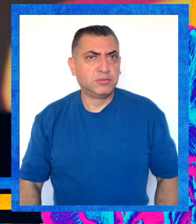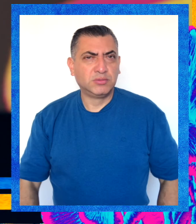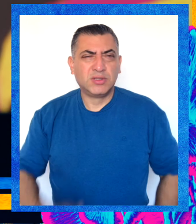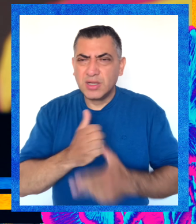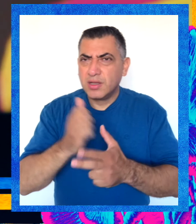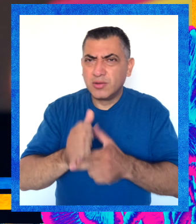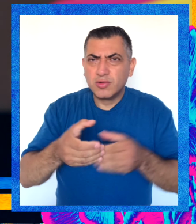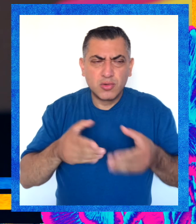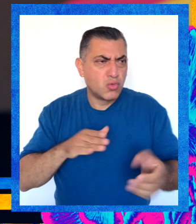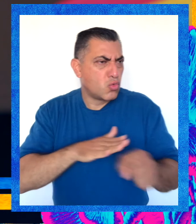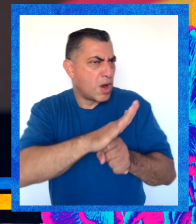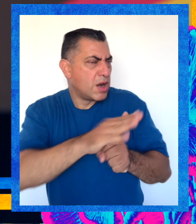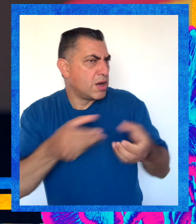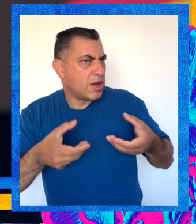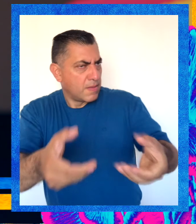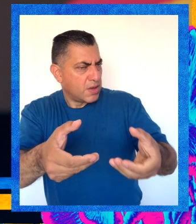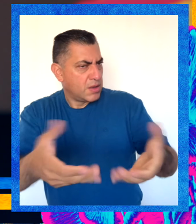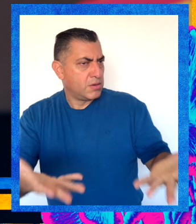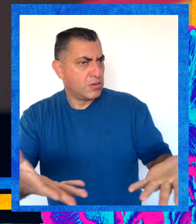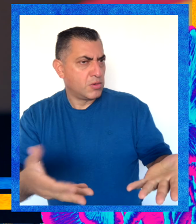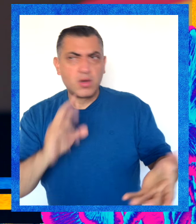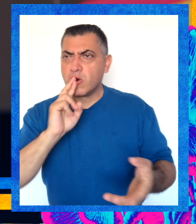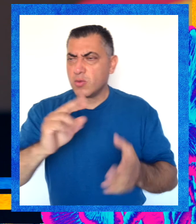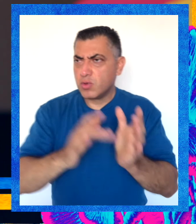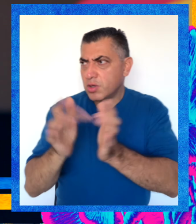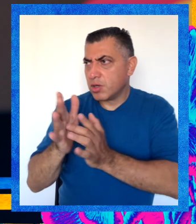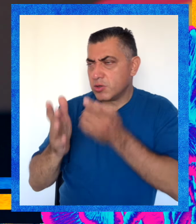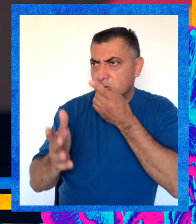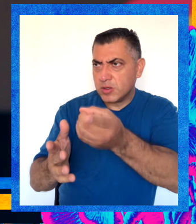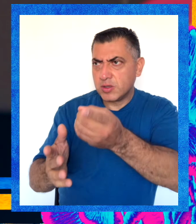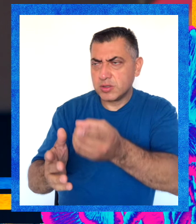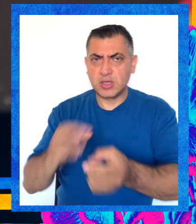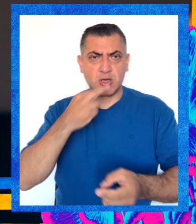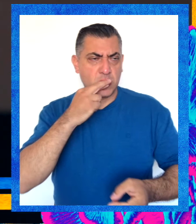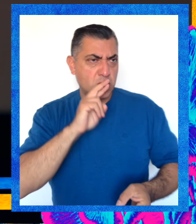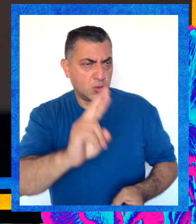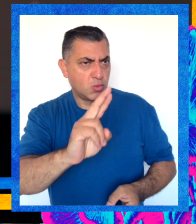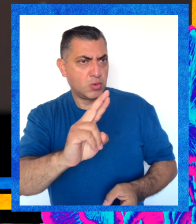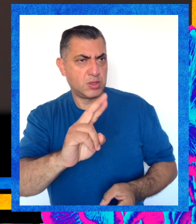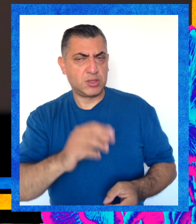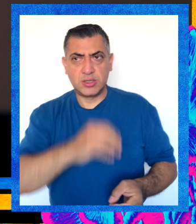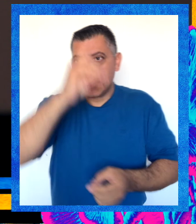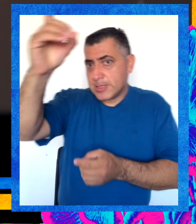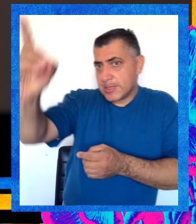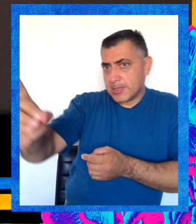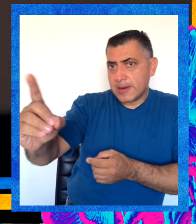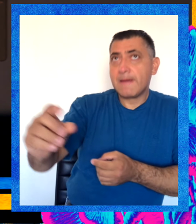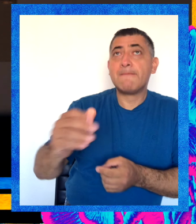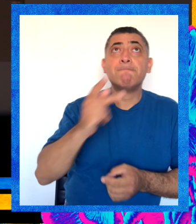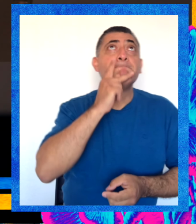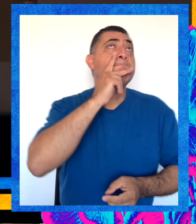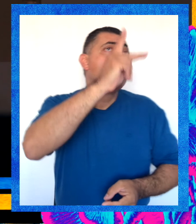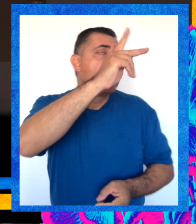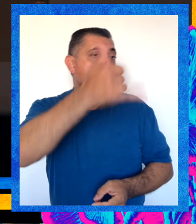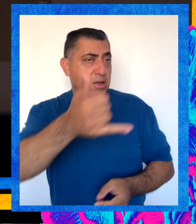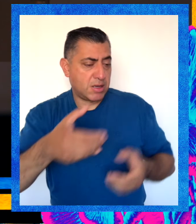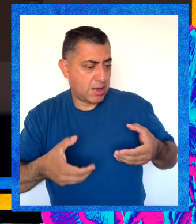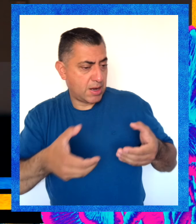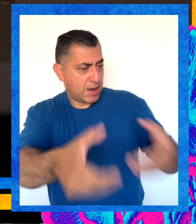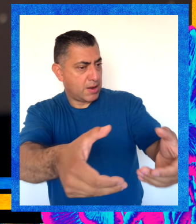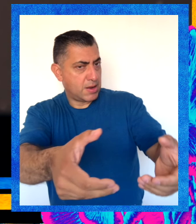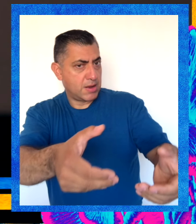entonces cuál es el camino a seguir y en la respuesta de jesús le da la respuesta del destino que es el padre y el